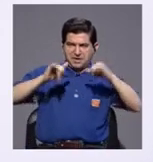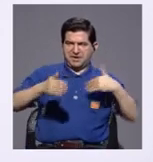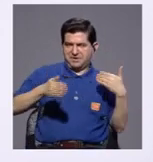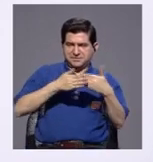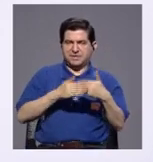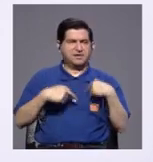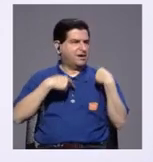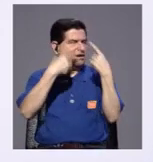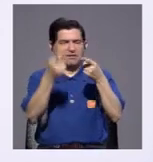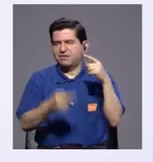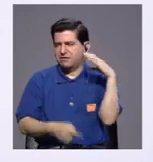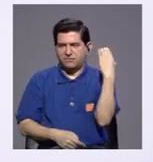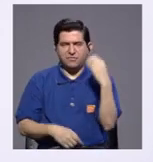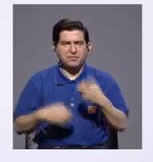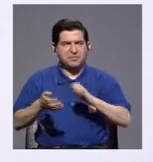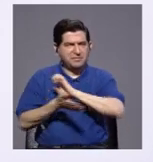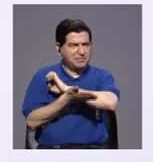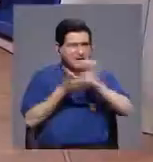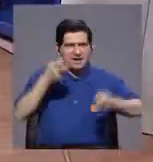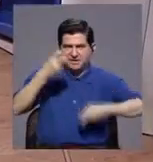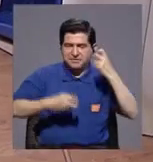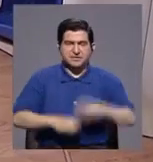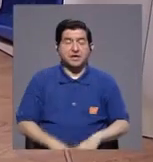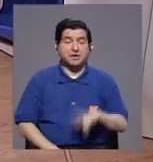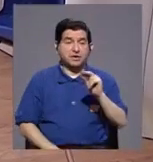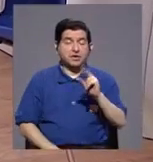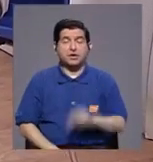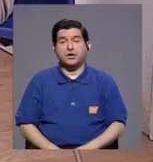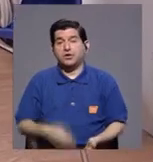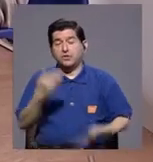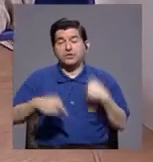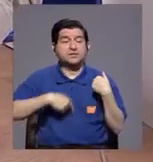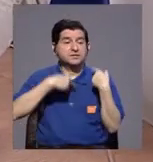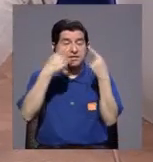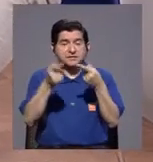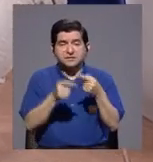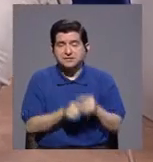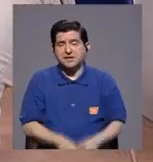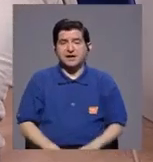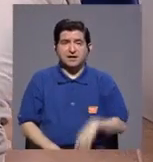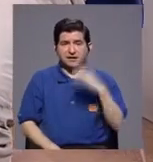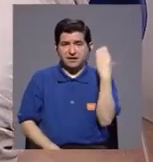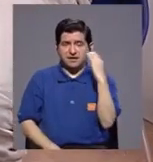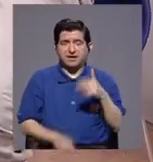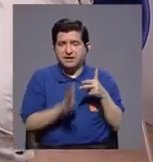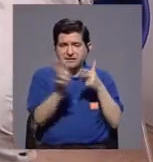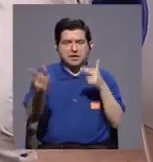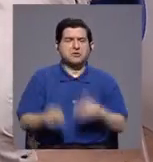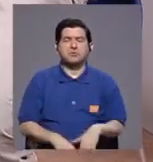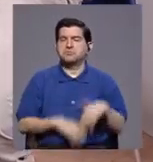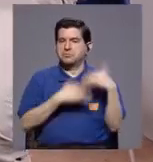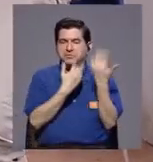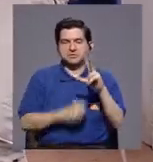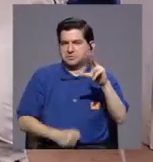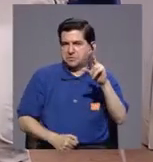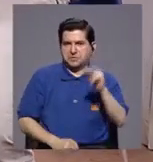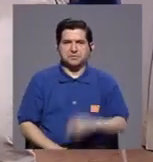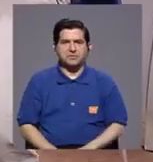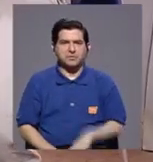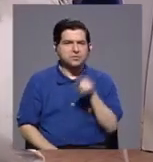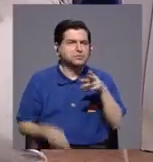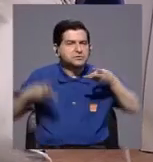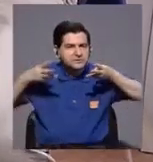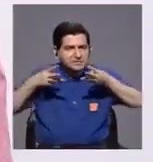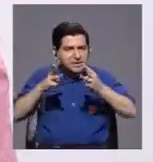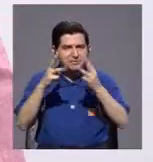para la negra cartago y evitar eso sí claro ahora que no hayan presiones de sal cartago usualmente no esté esperemos que no a usted le dejamos la